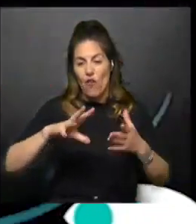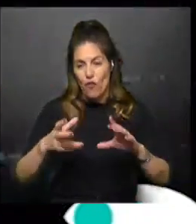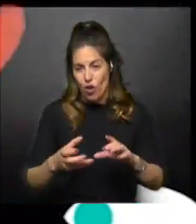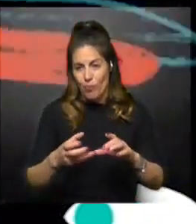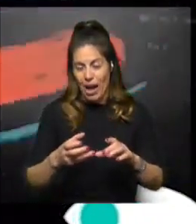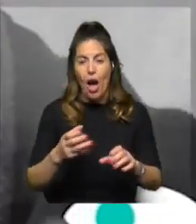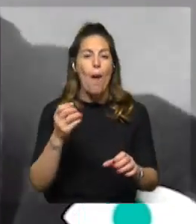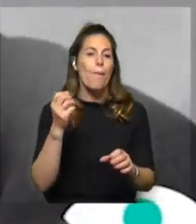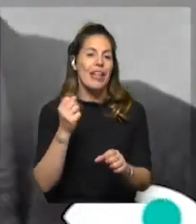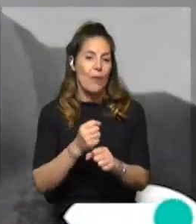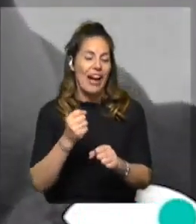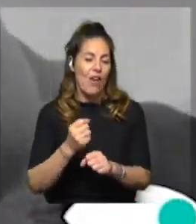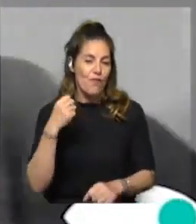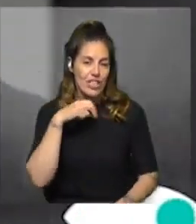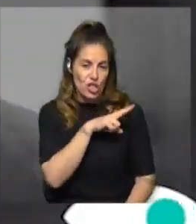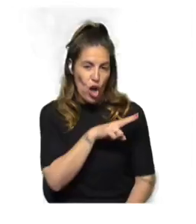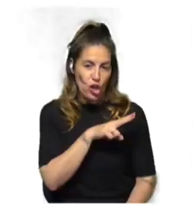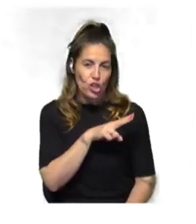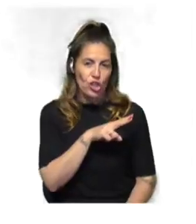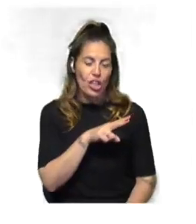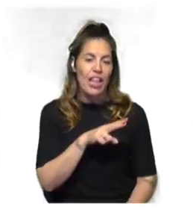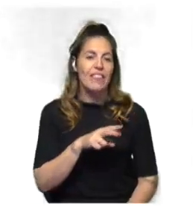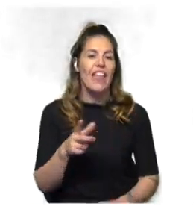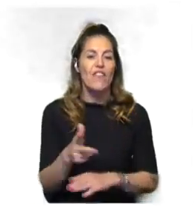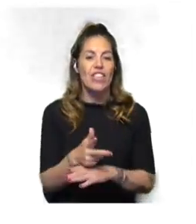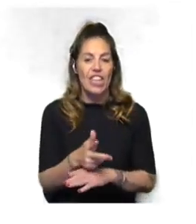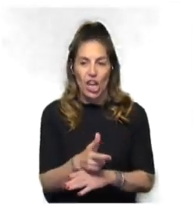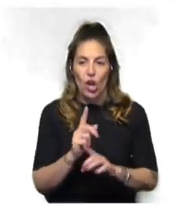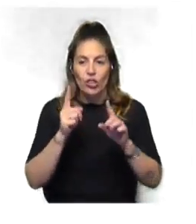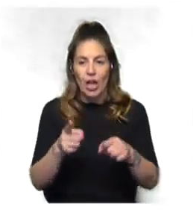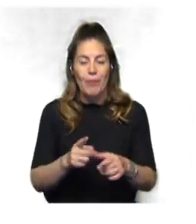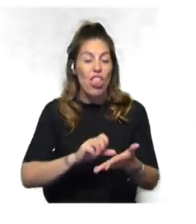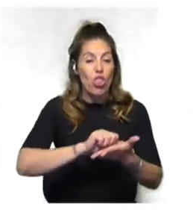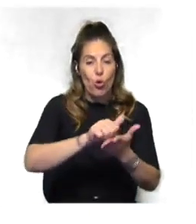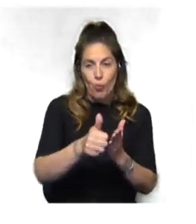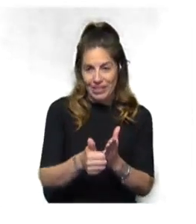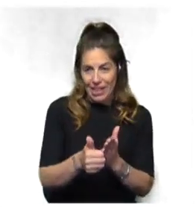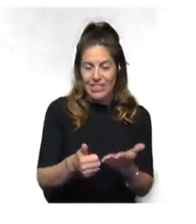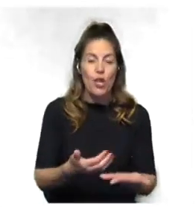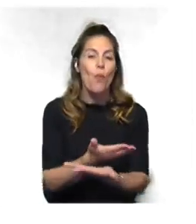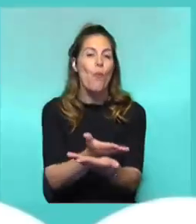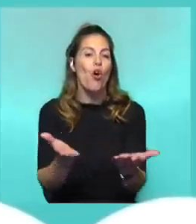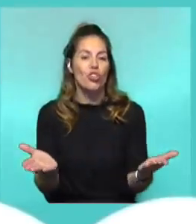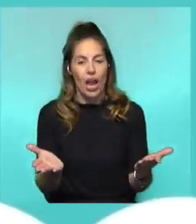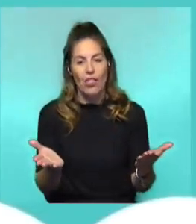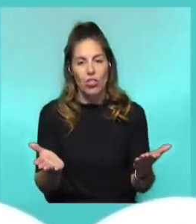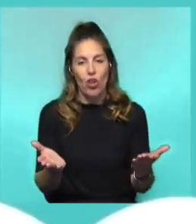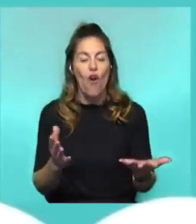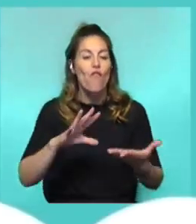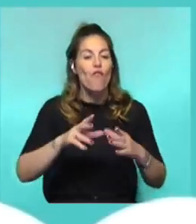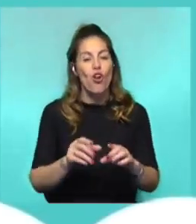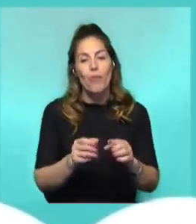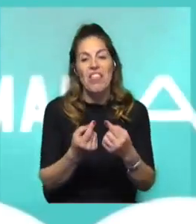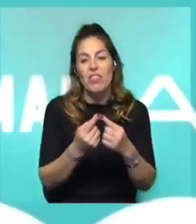desde la ficción, desde la animación, desde el videoclip y desde los documentales, mostrando